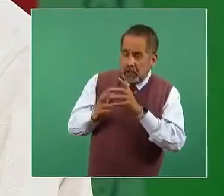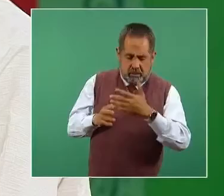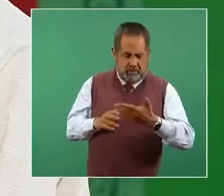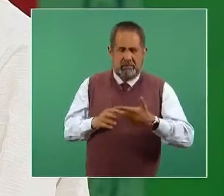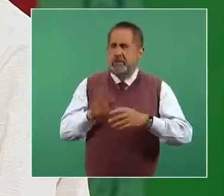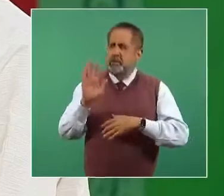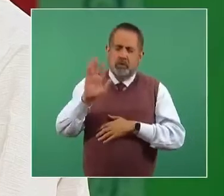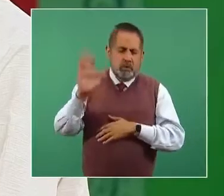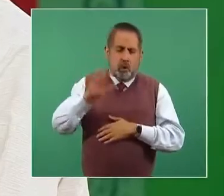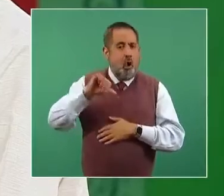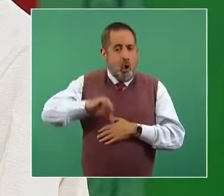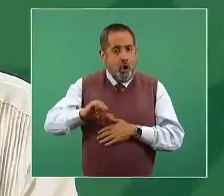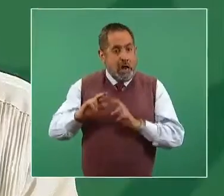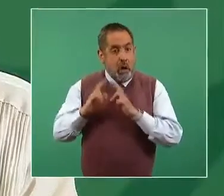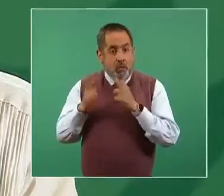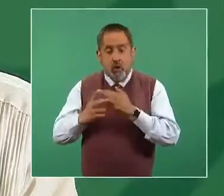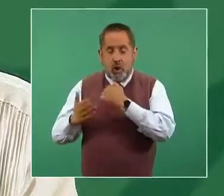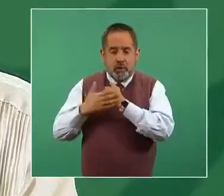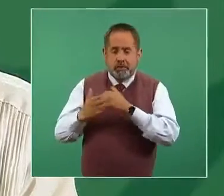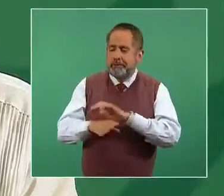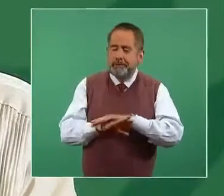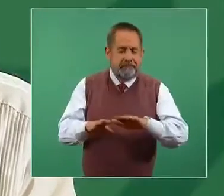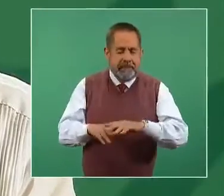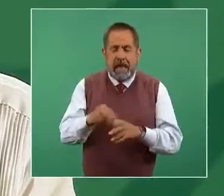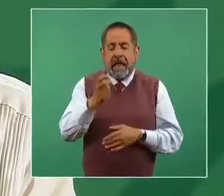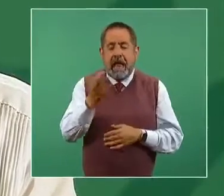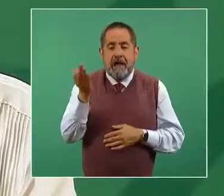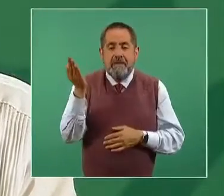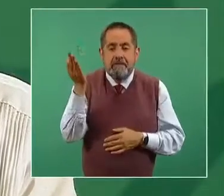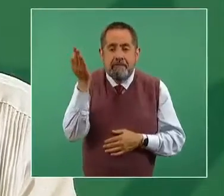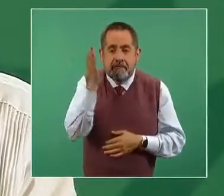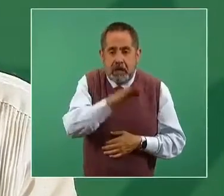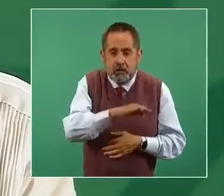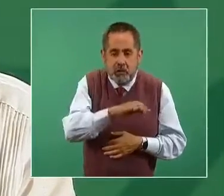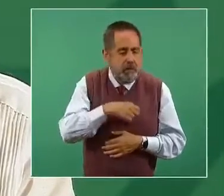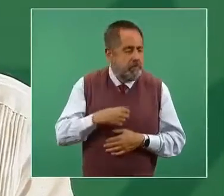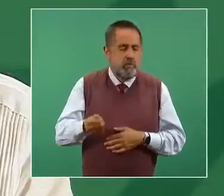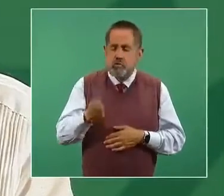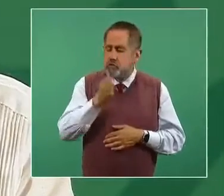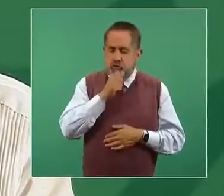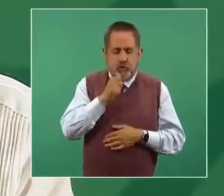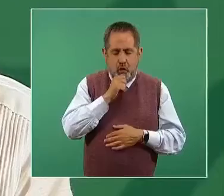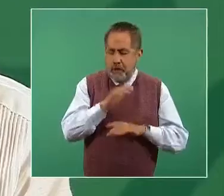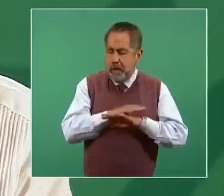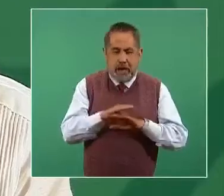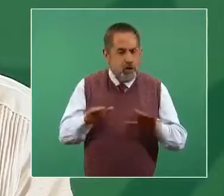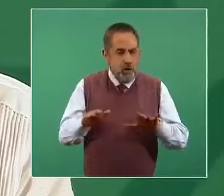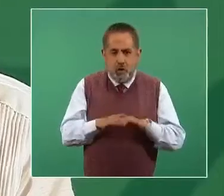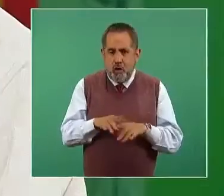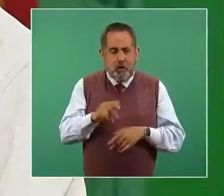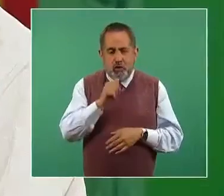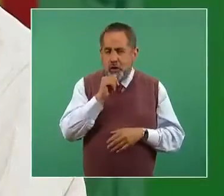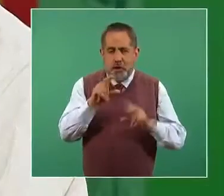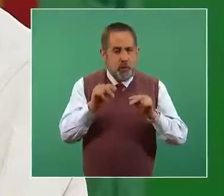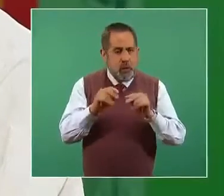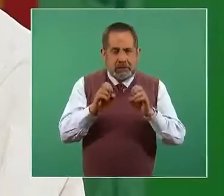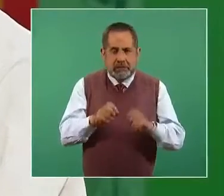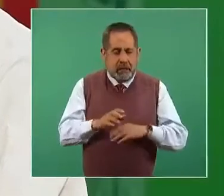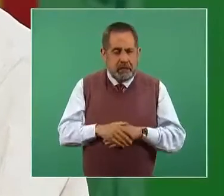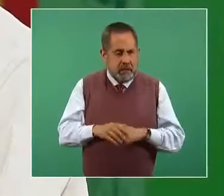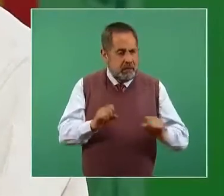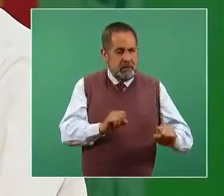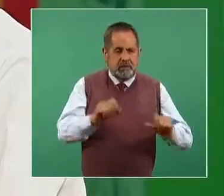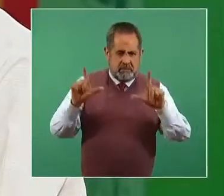justo durante la sesión de hoy. Es una noticia falsa. La plataforma mivacuna.gov.mx es